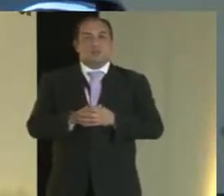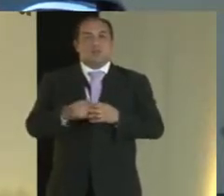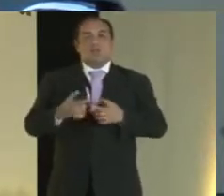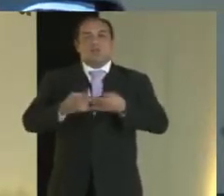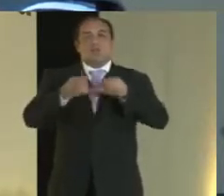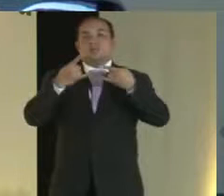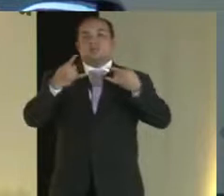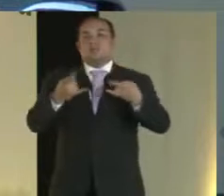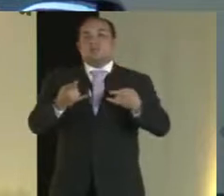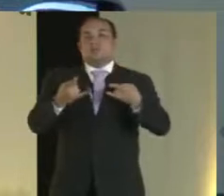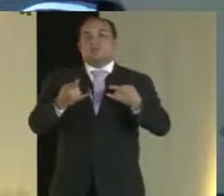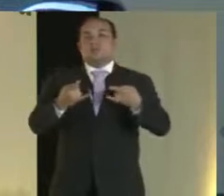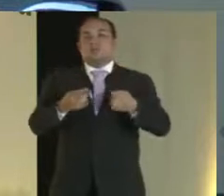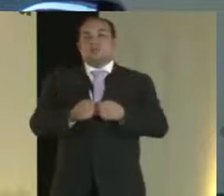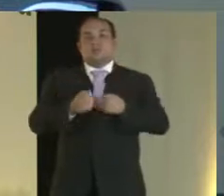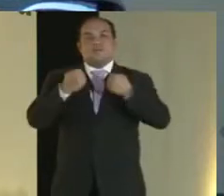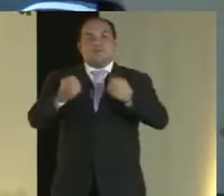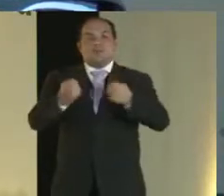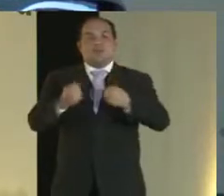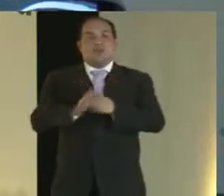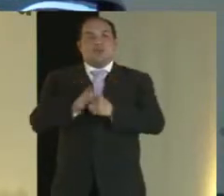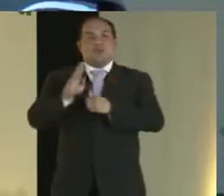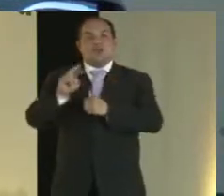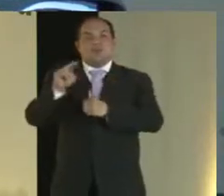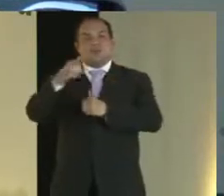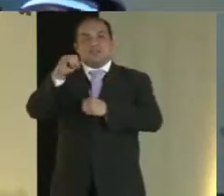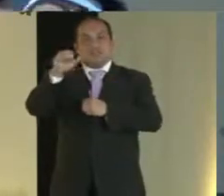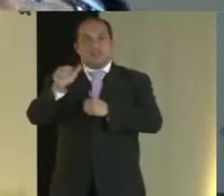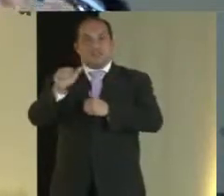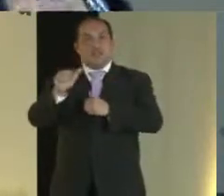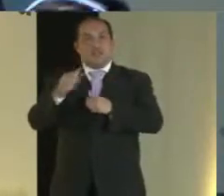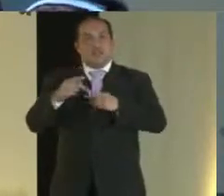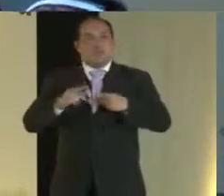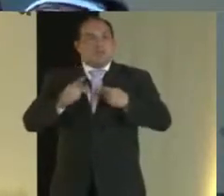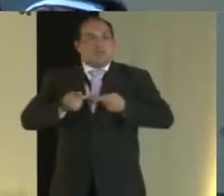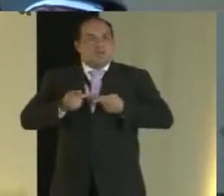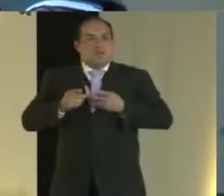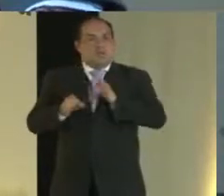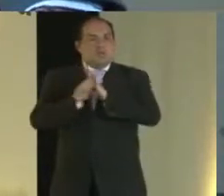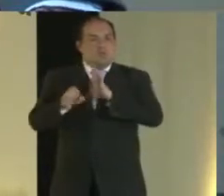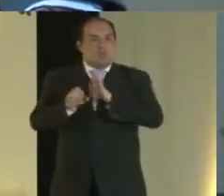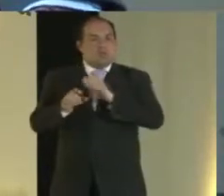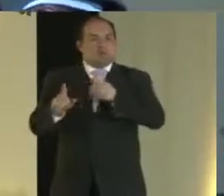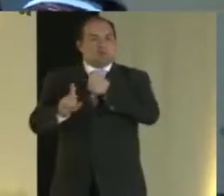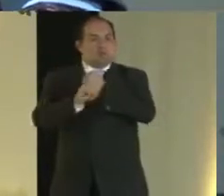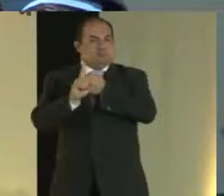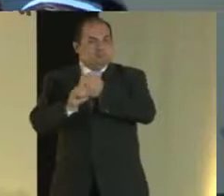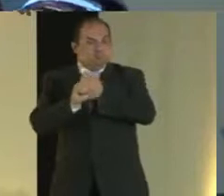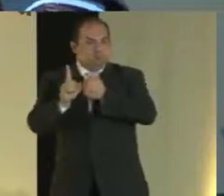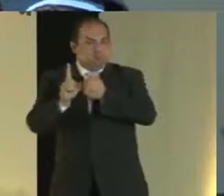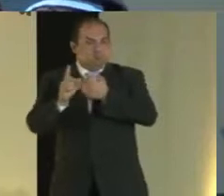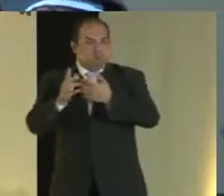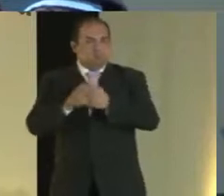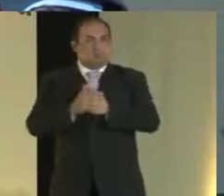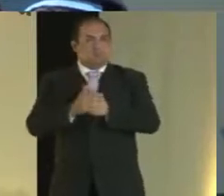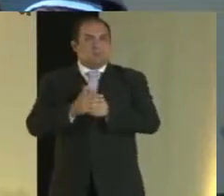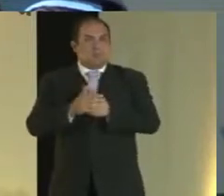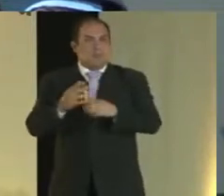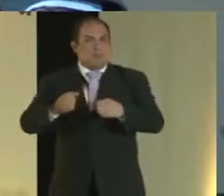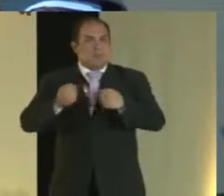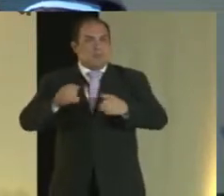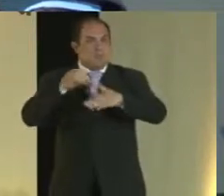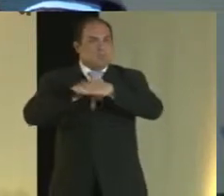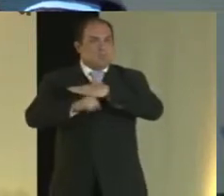en que la fuerza de la burguesía se ha debilitado, por ejemplo, en momentos de crisis especialmente